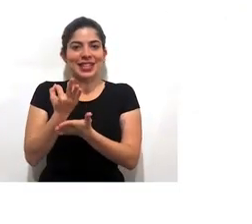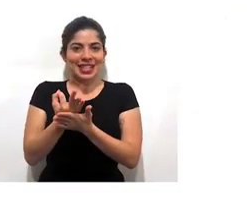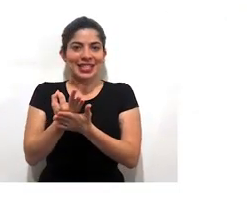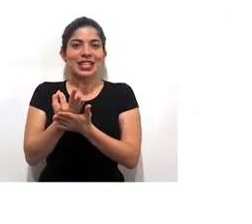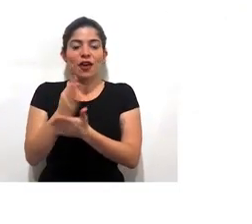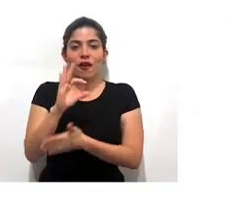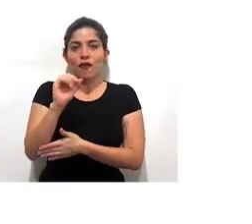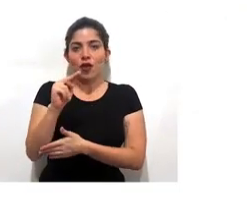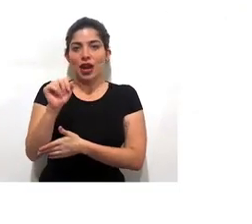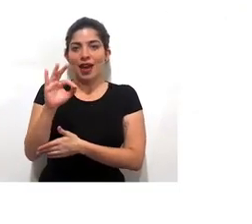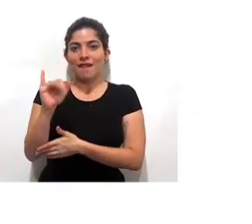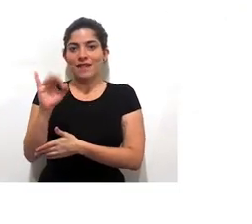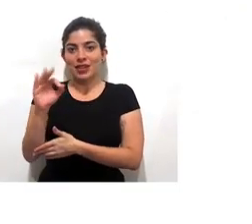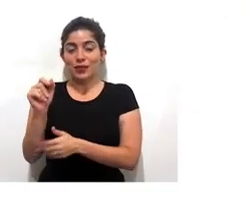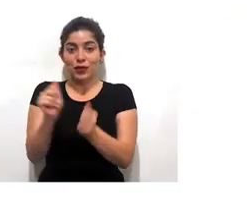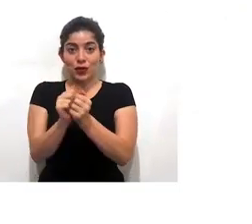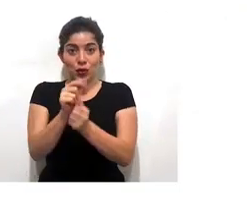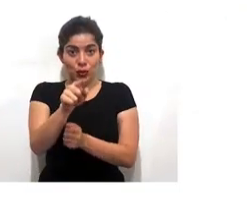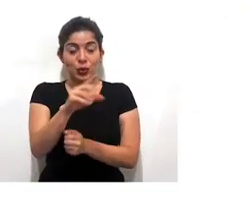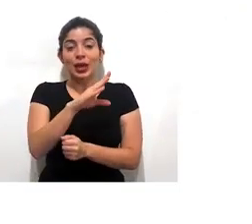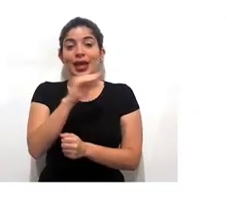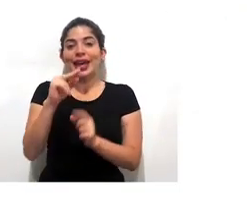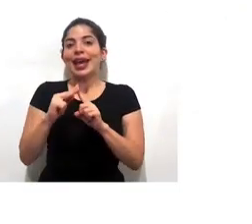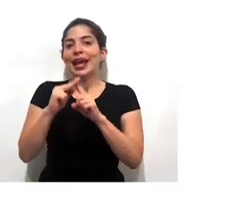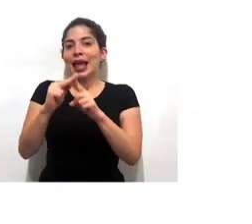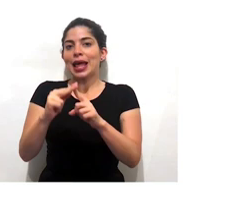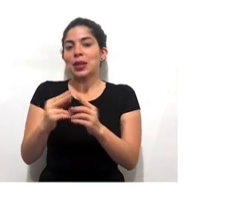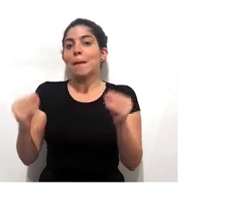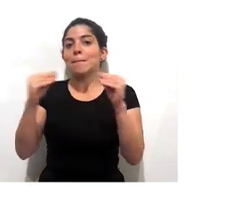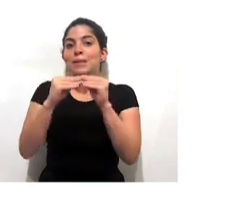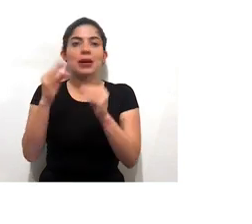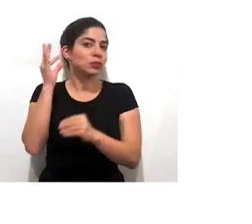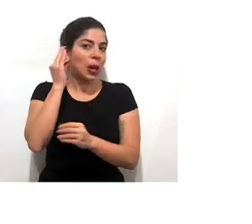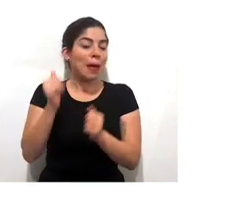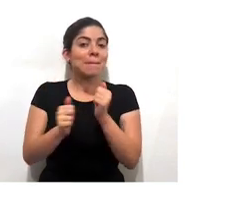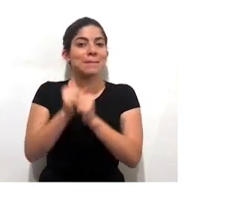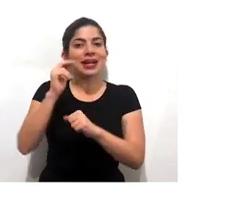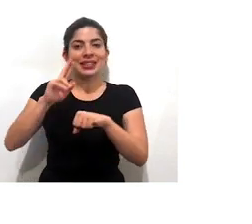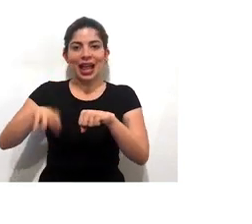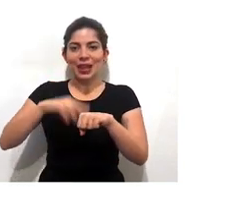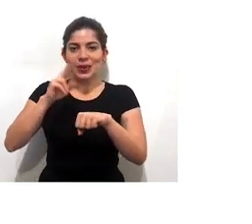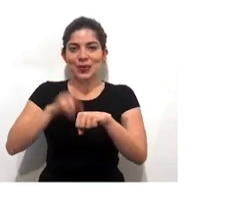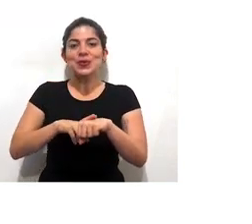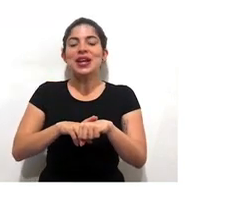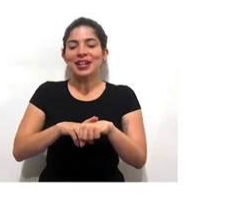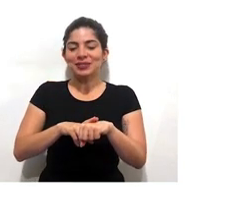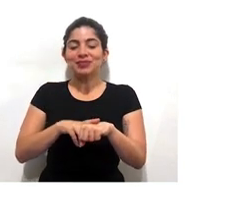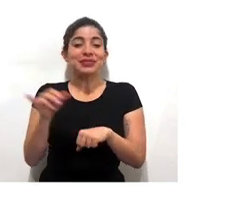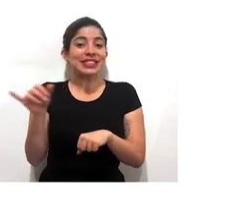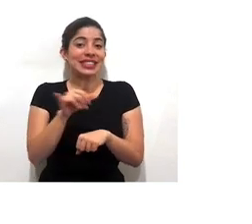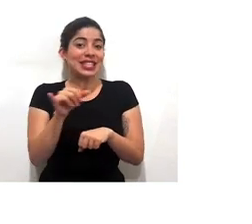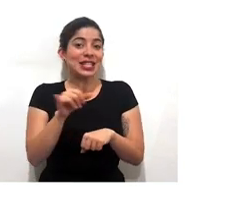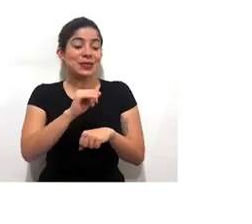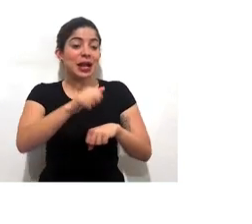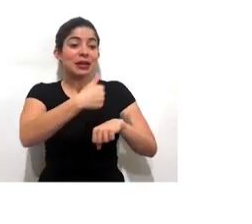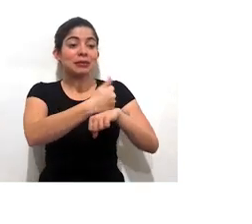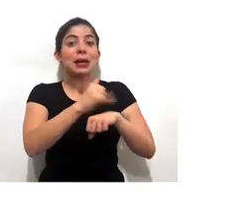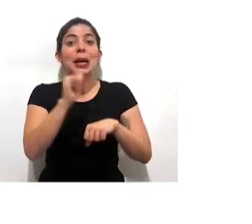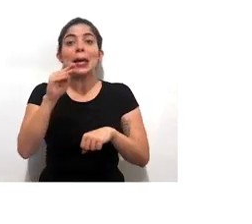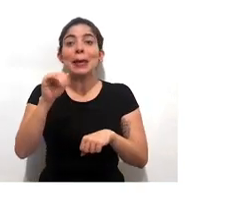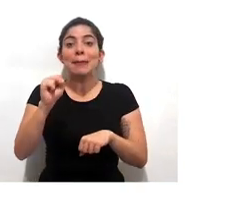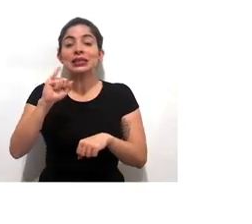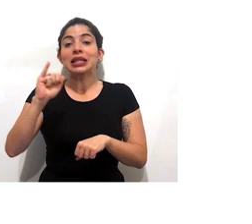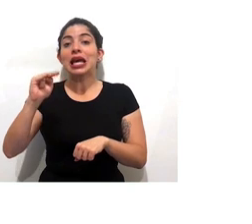mecanismos financieros, Fonafifo a tu lado y crédito Más Mujeres, Más Natura, así como la adhesión